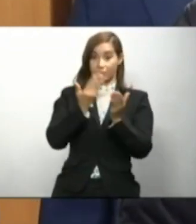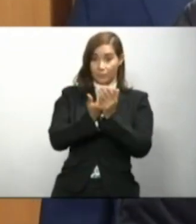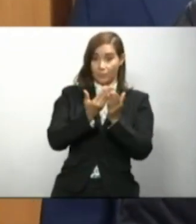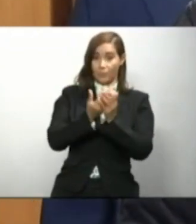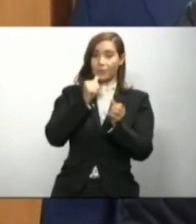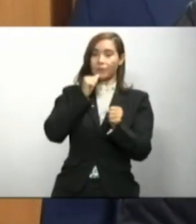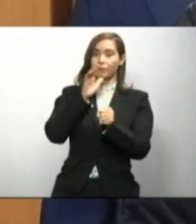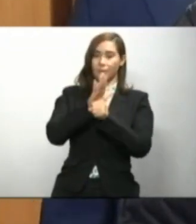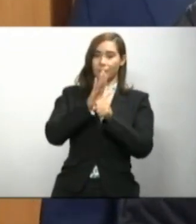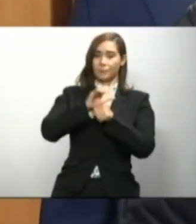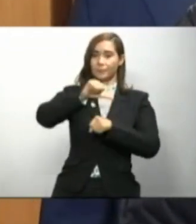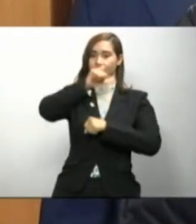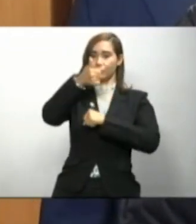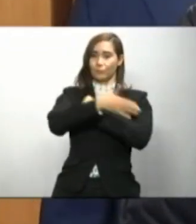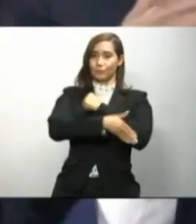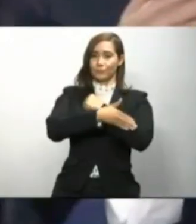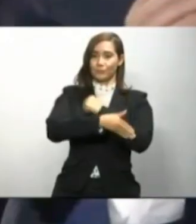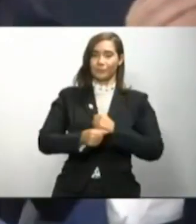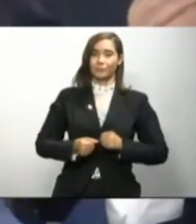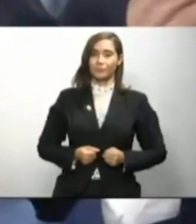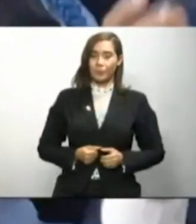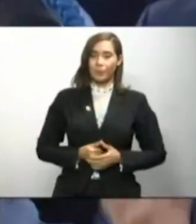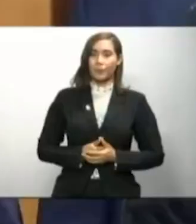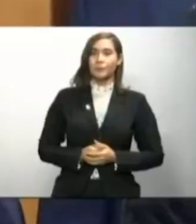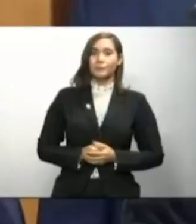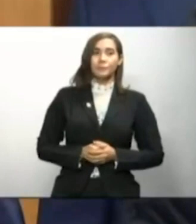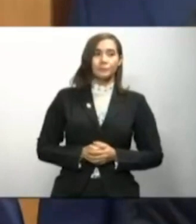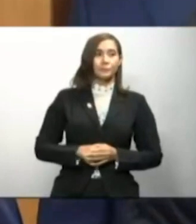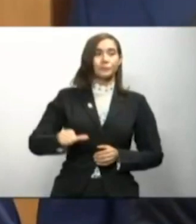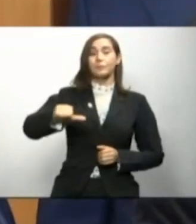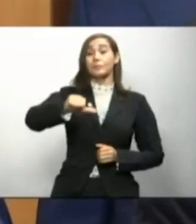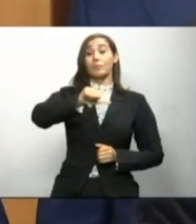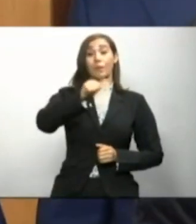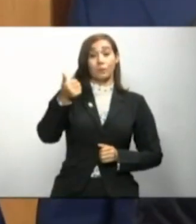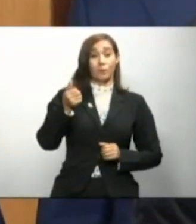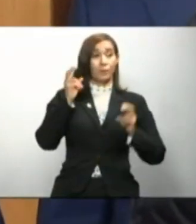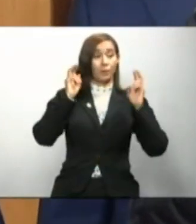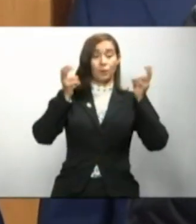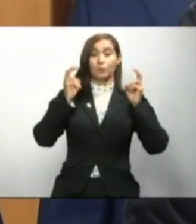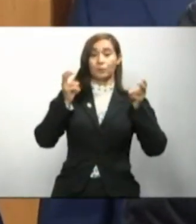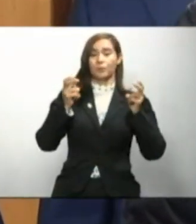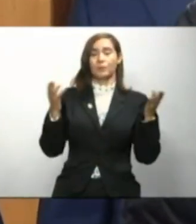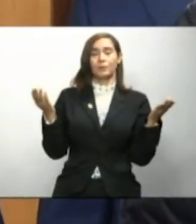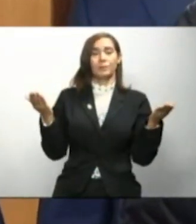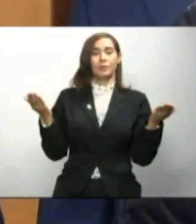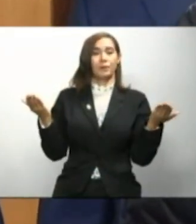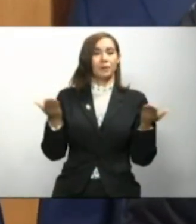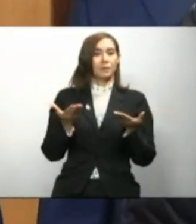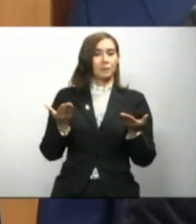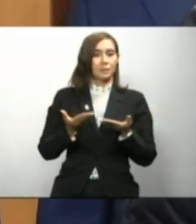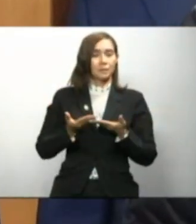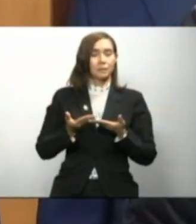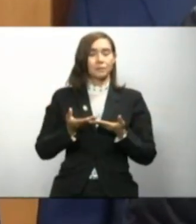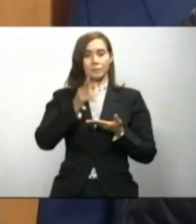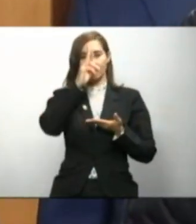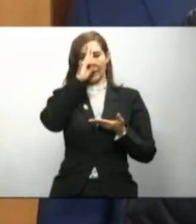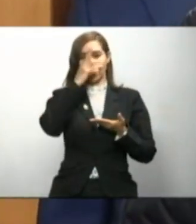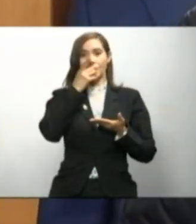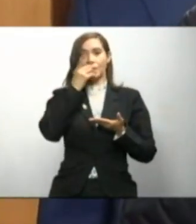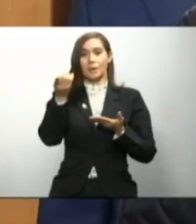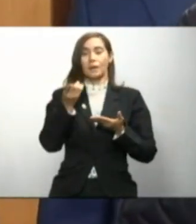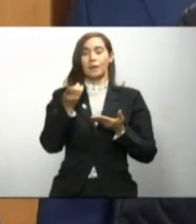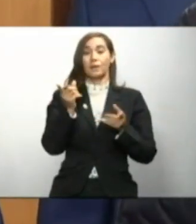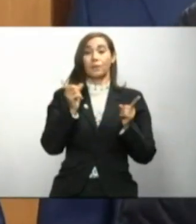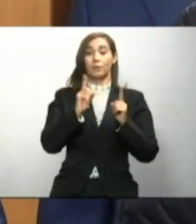con iberoamérica sobre los otros temas aquí nosotros somos un país donde tenemos el menor nivel